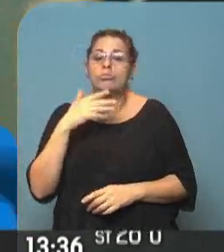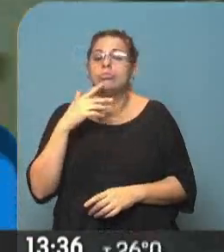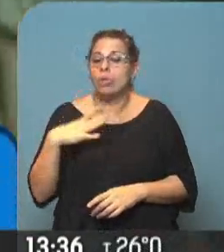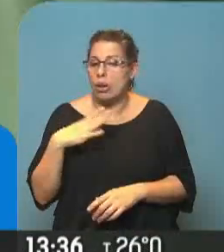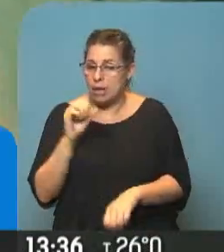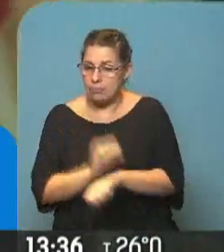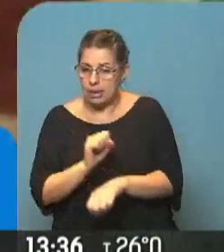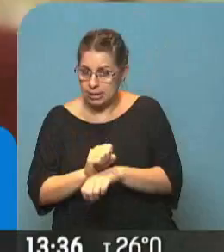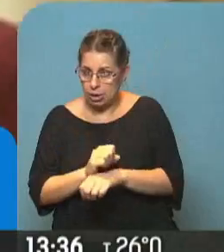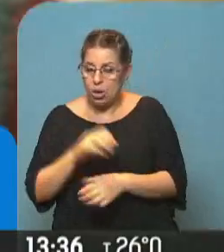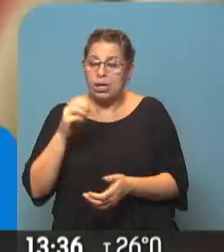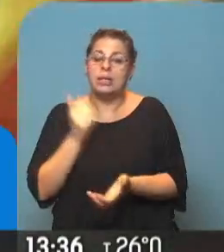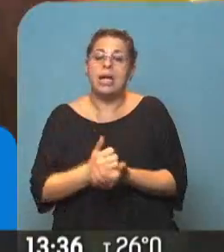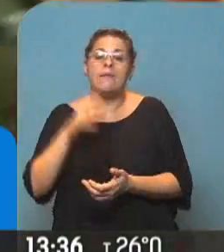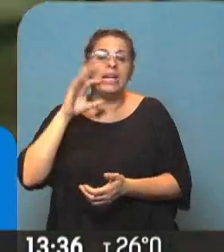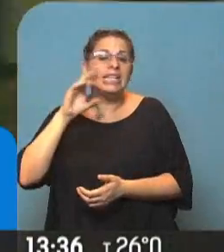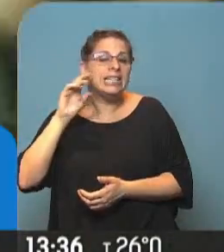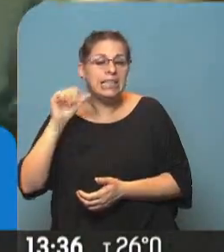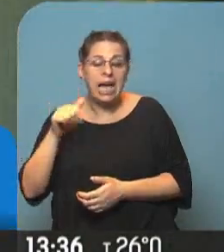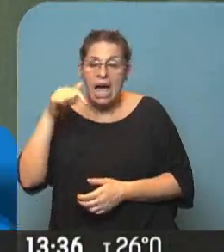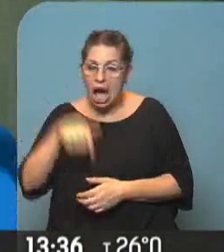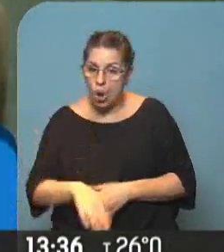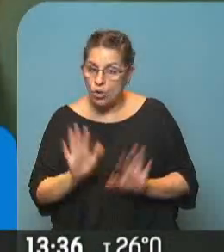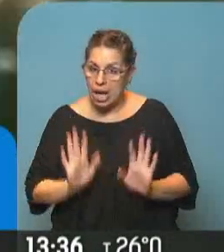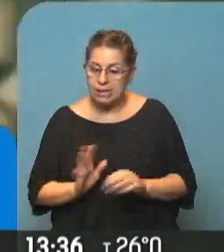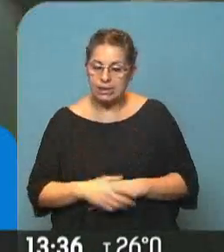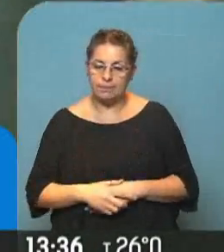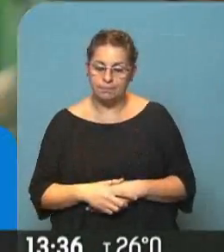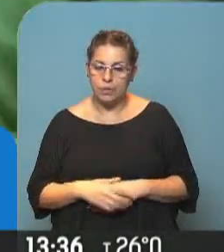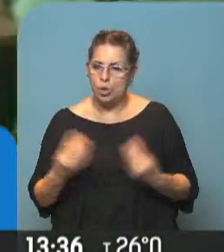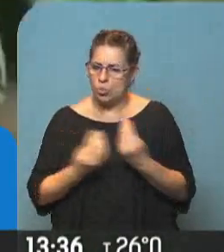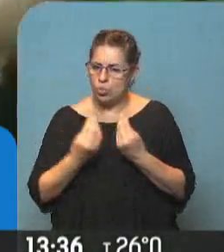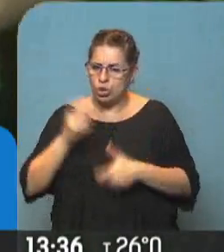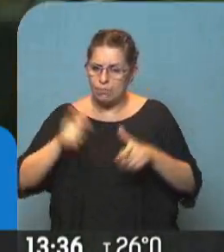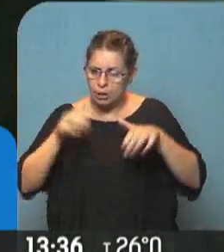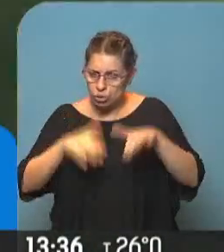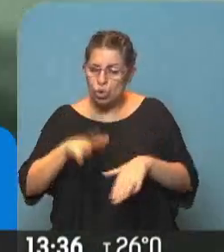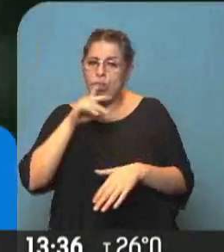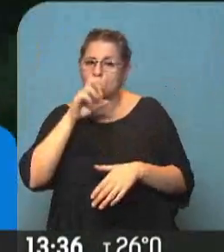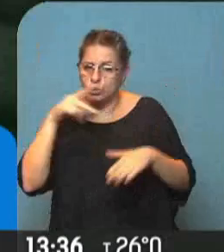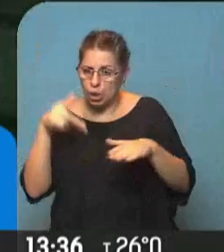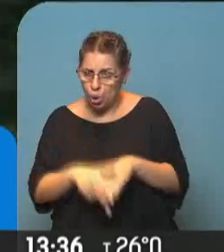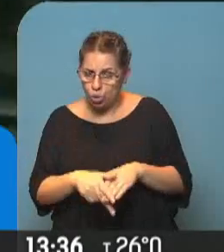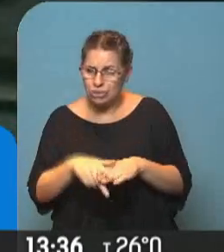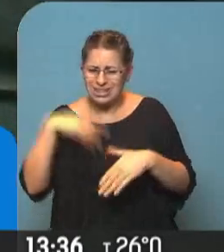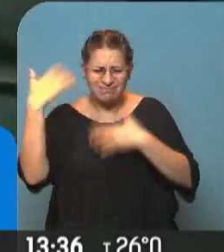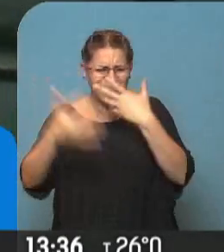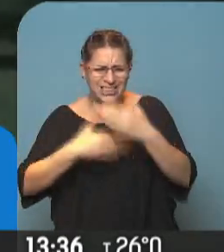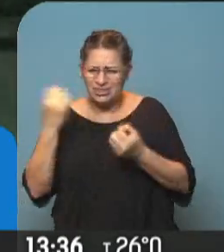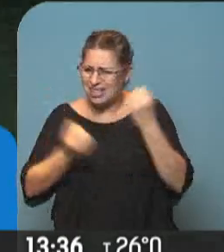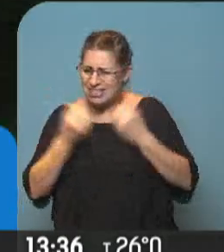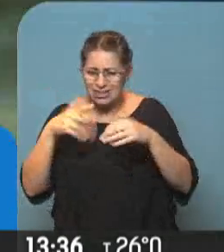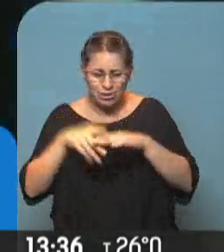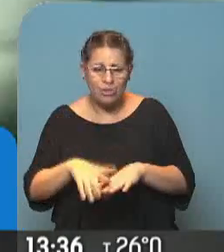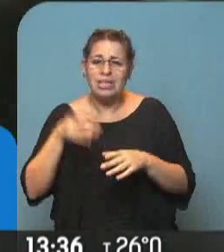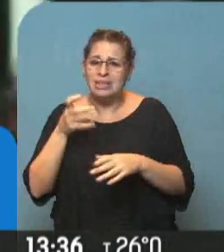detenido en Bélgica. Y esto es lo que está pasando ahora. Muchísima gente cortando las rutas, un caos de tránsito, paro